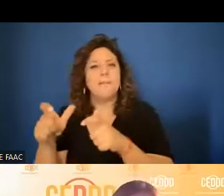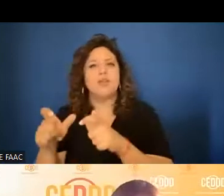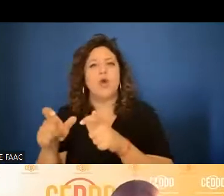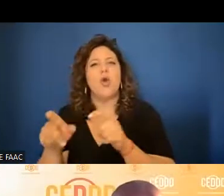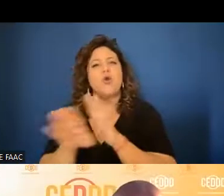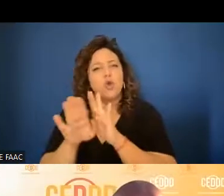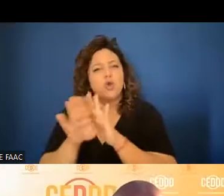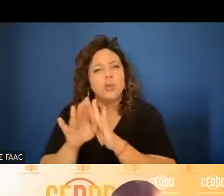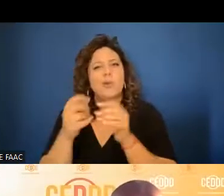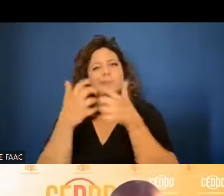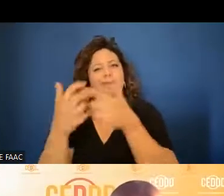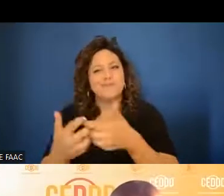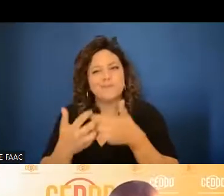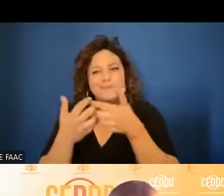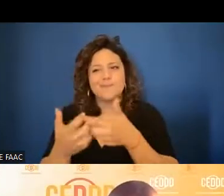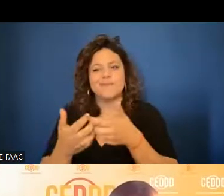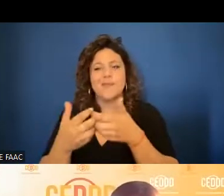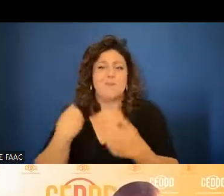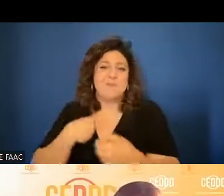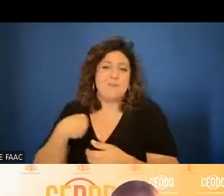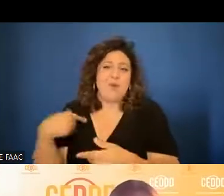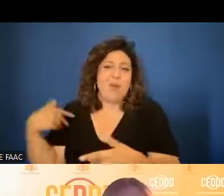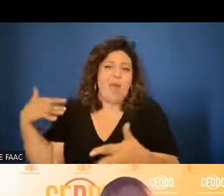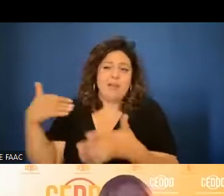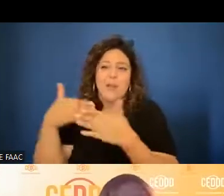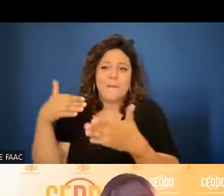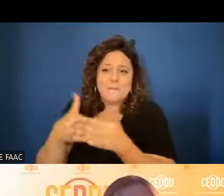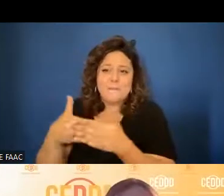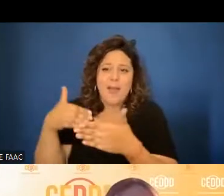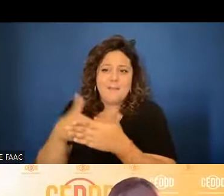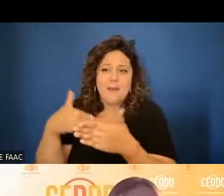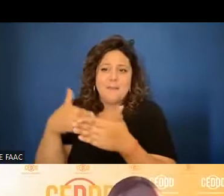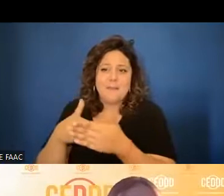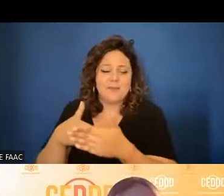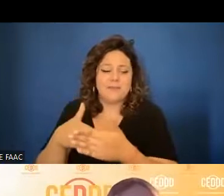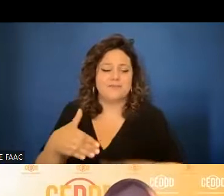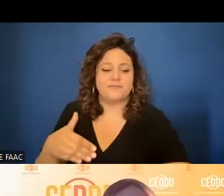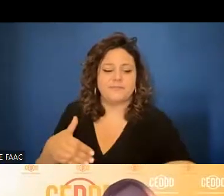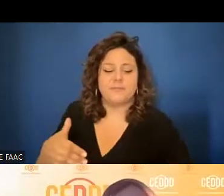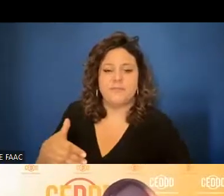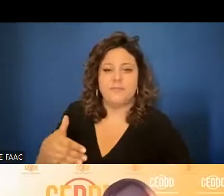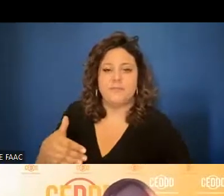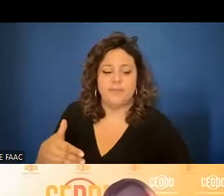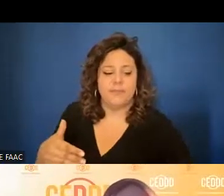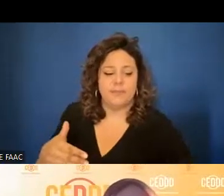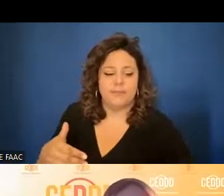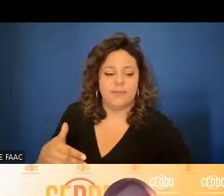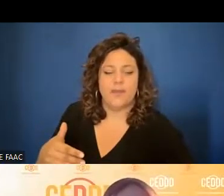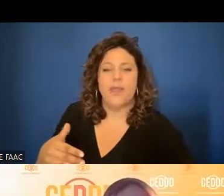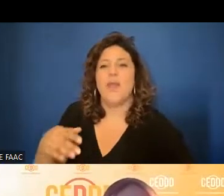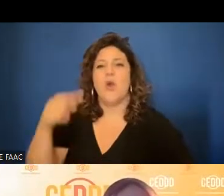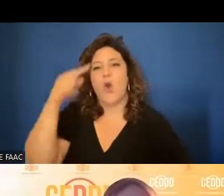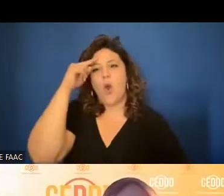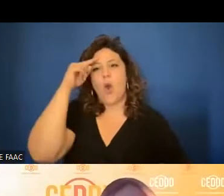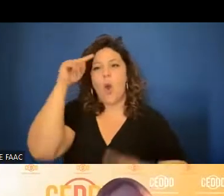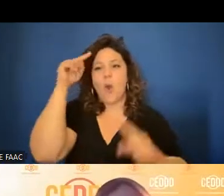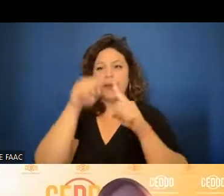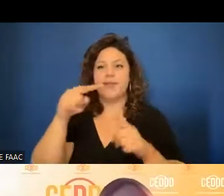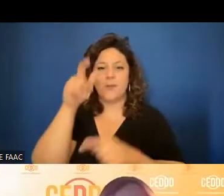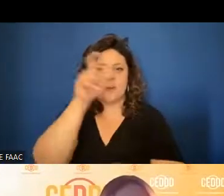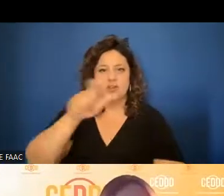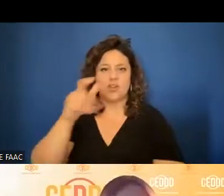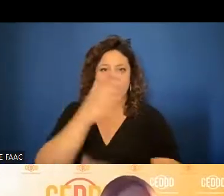Comparto lo que dice. Nos tendríamos que ir al juzgado, bueno, primero agotar la vía del propio ayuntamiento, después irnos al